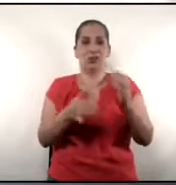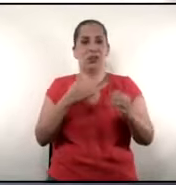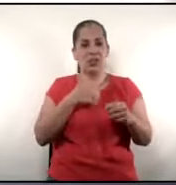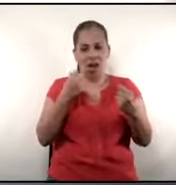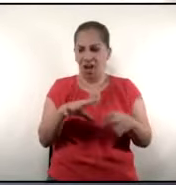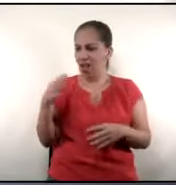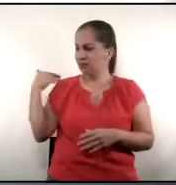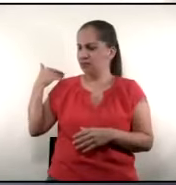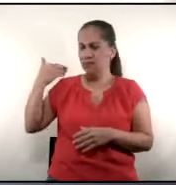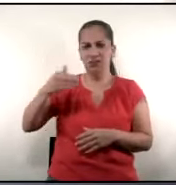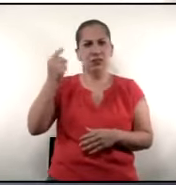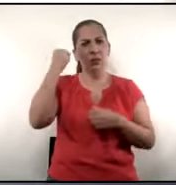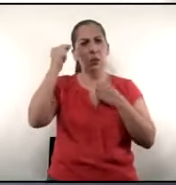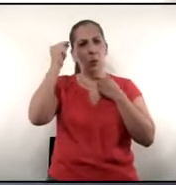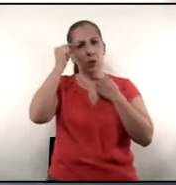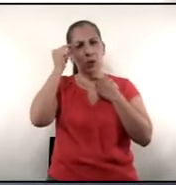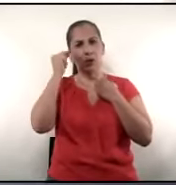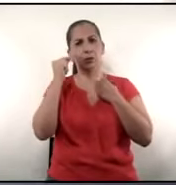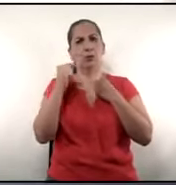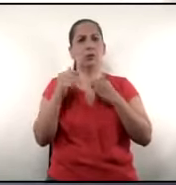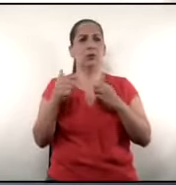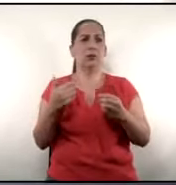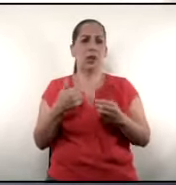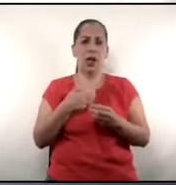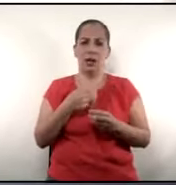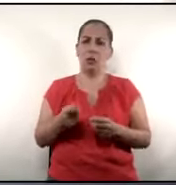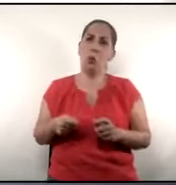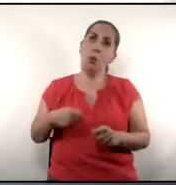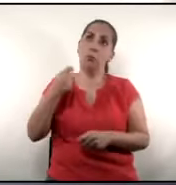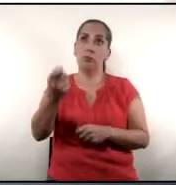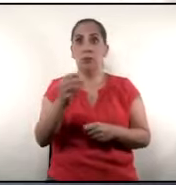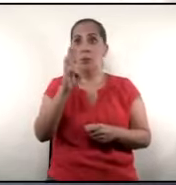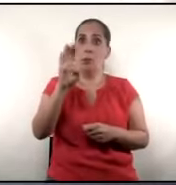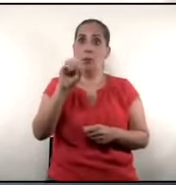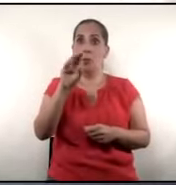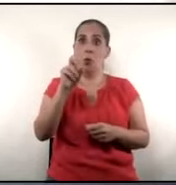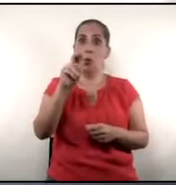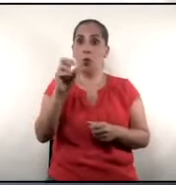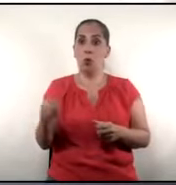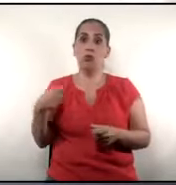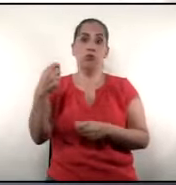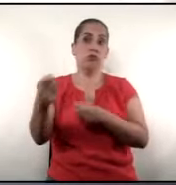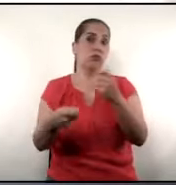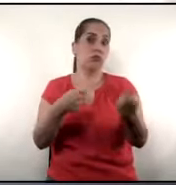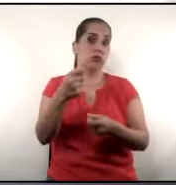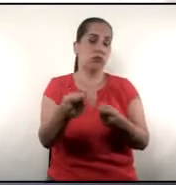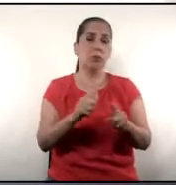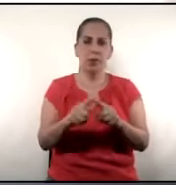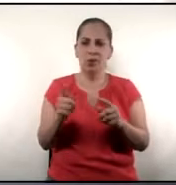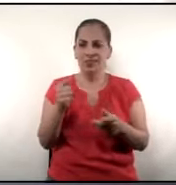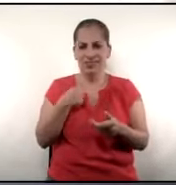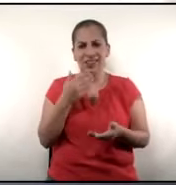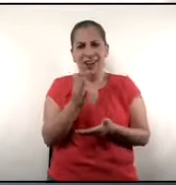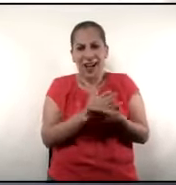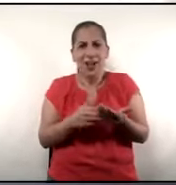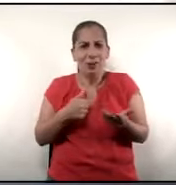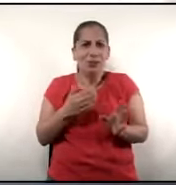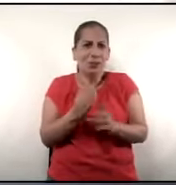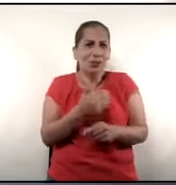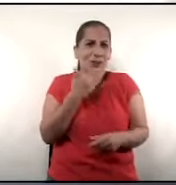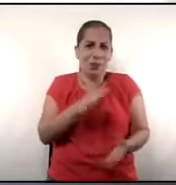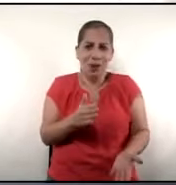gobiernos, hay una inyección de bonos, etcétera? Y se piensa que obviamente algo debemos estar haciendo mal porque